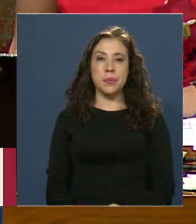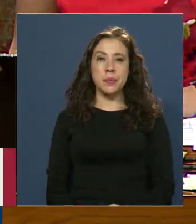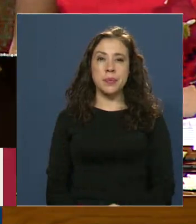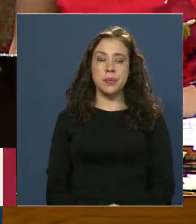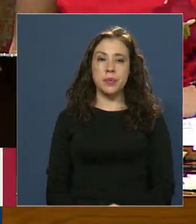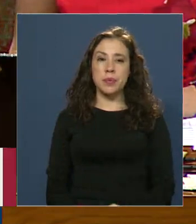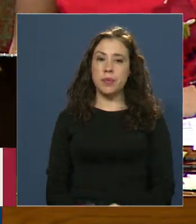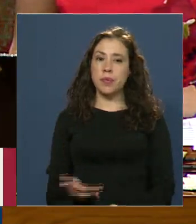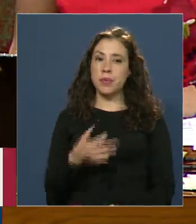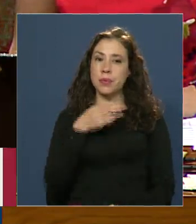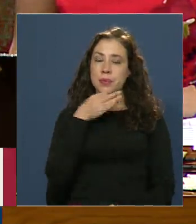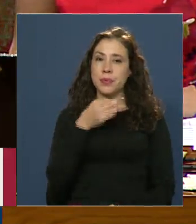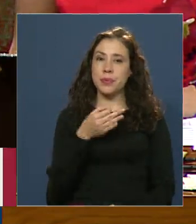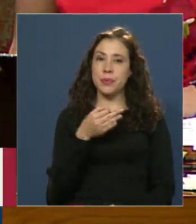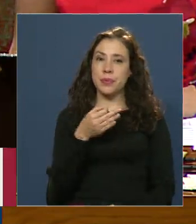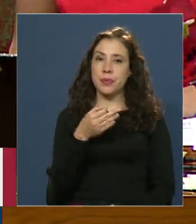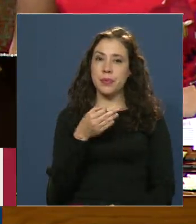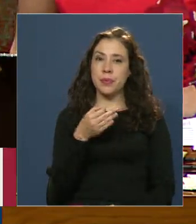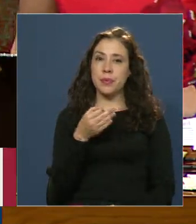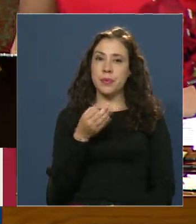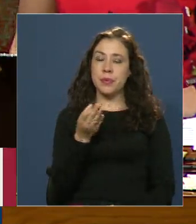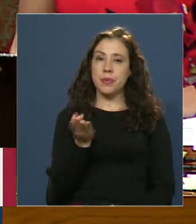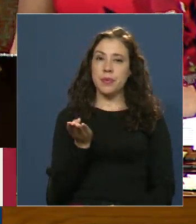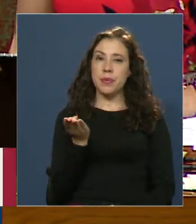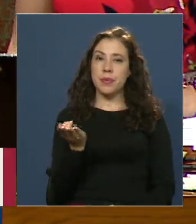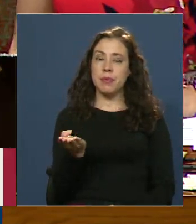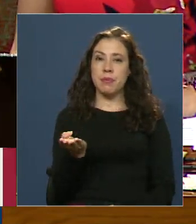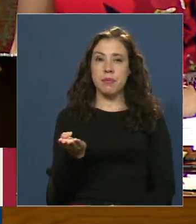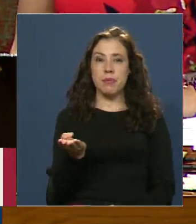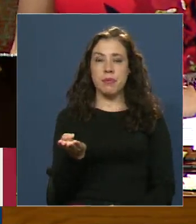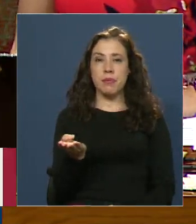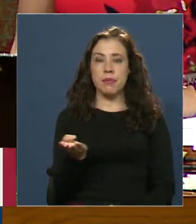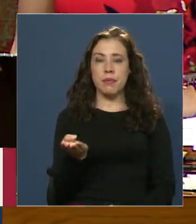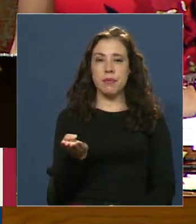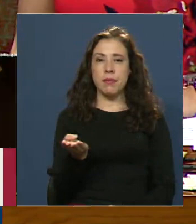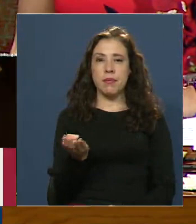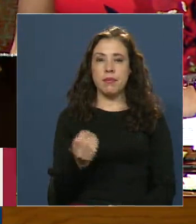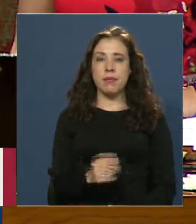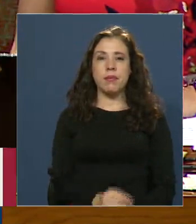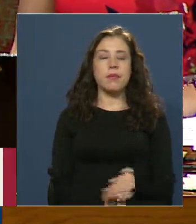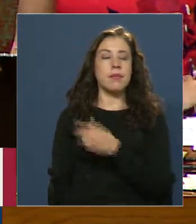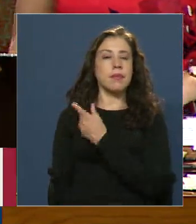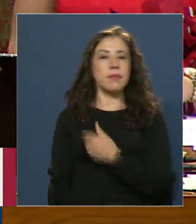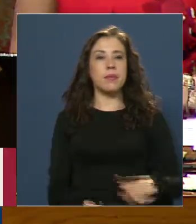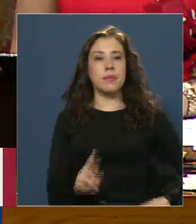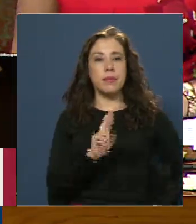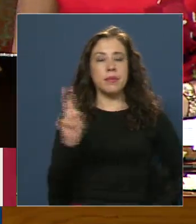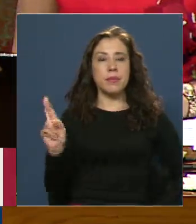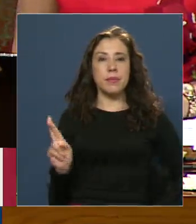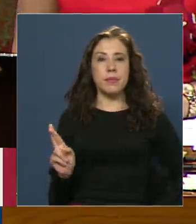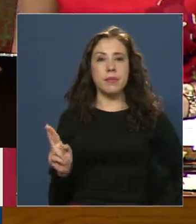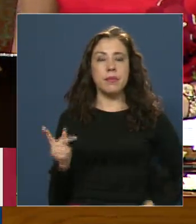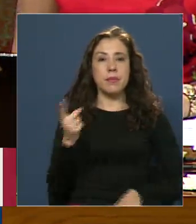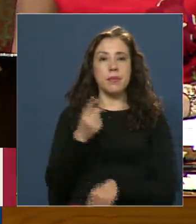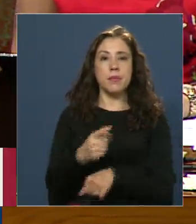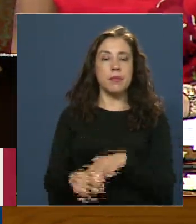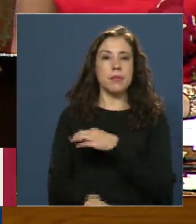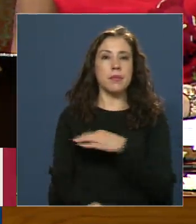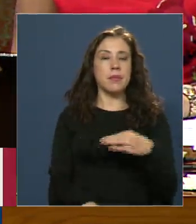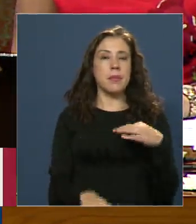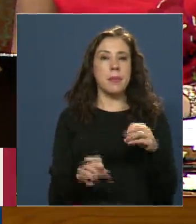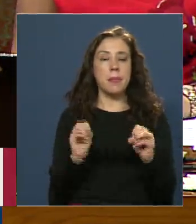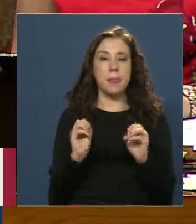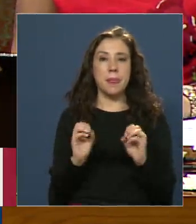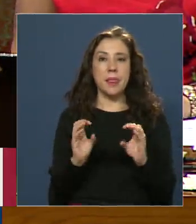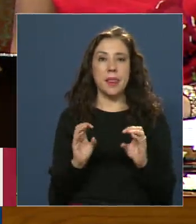parte dispositiva solicitan a su excelencia el presidente de la República que instruya a la ministra de